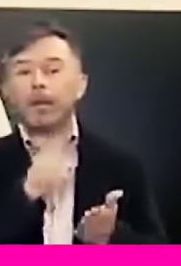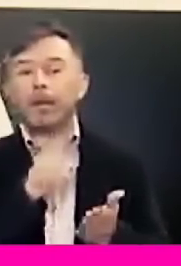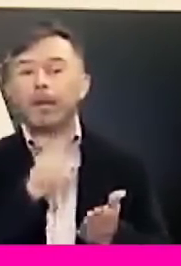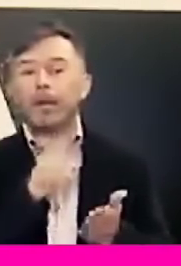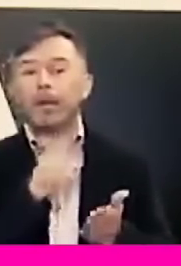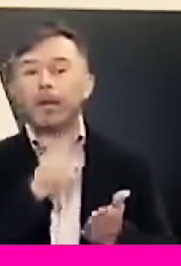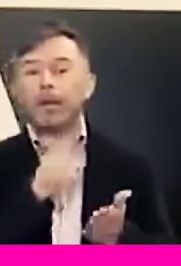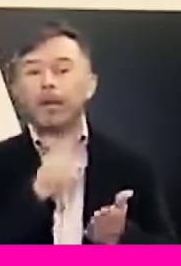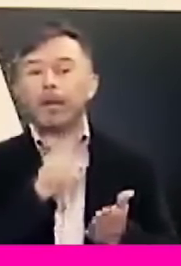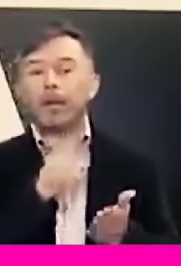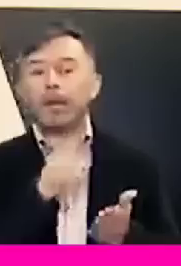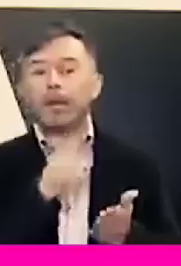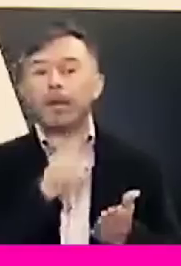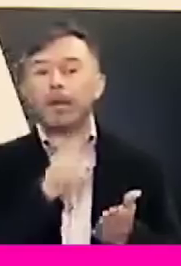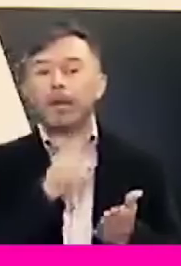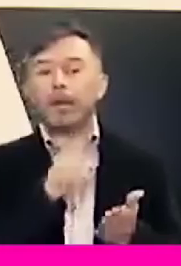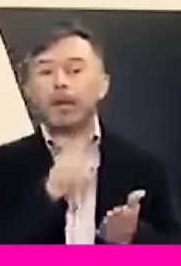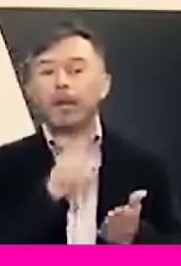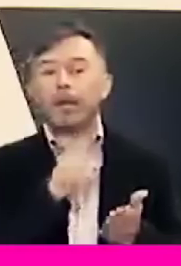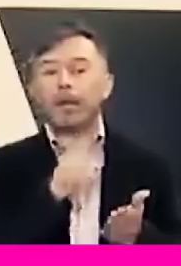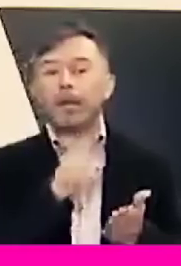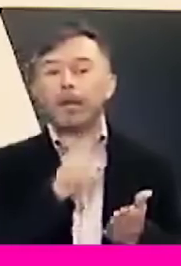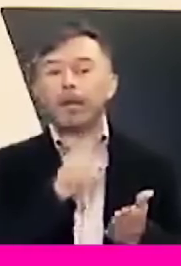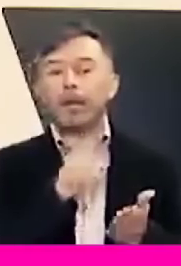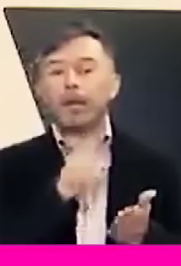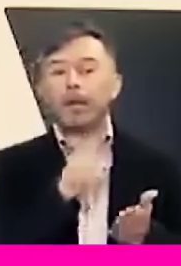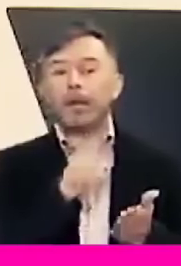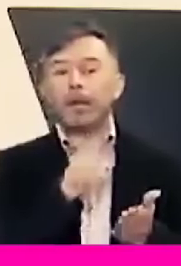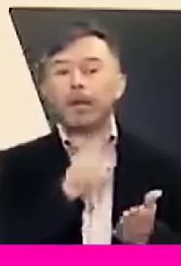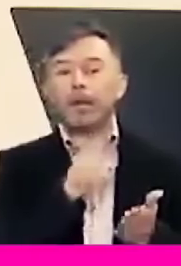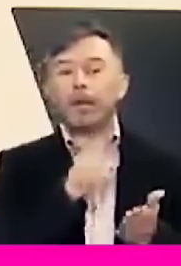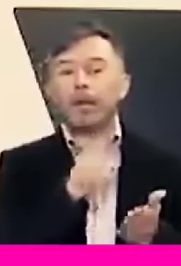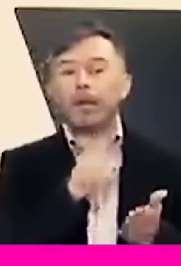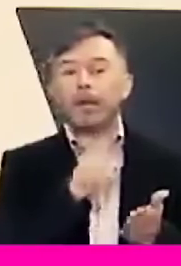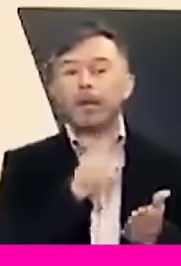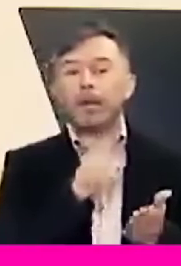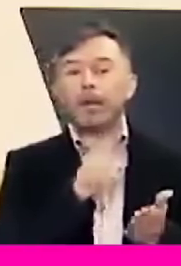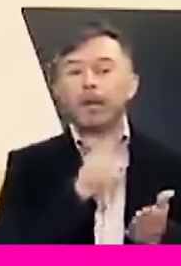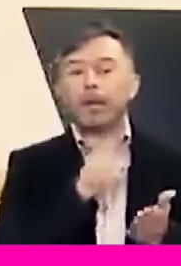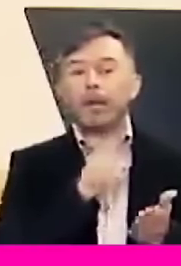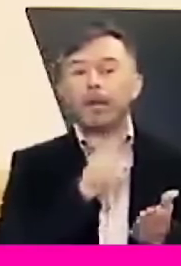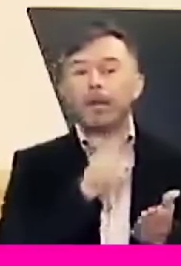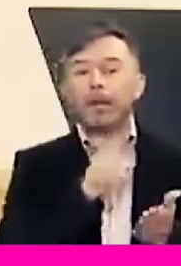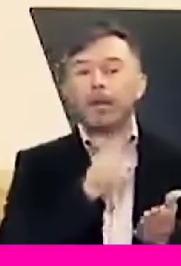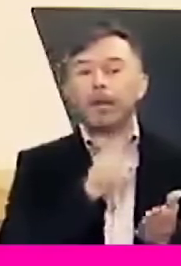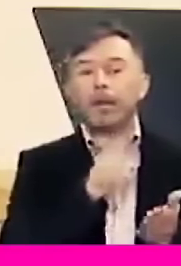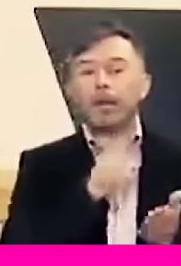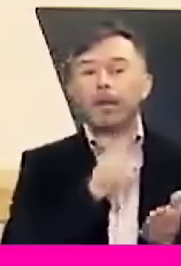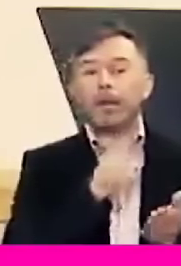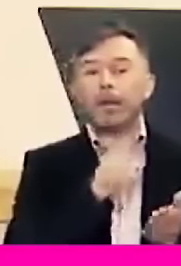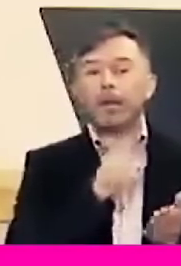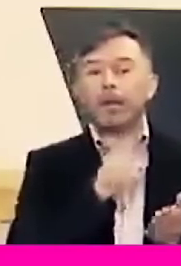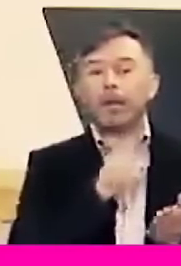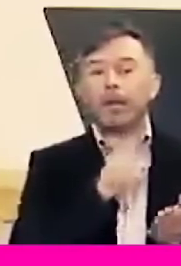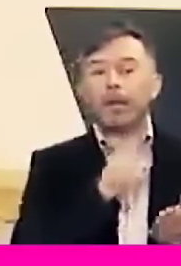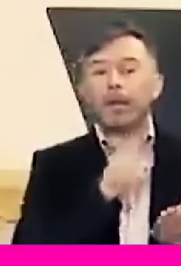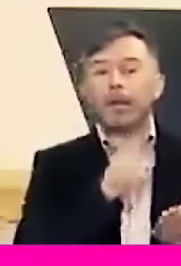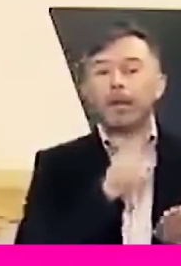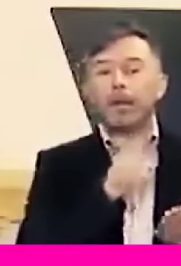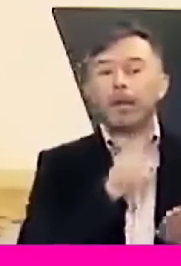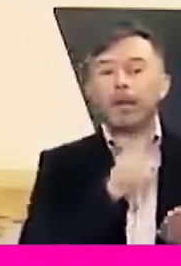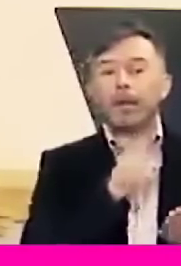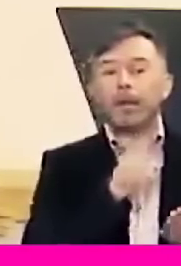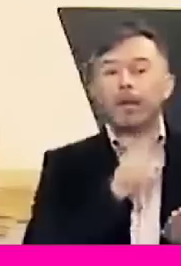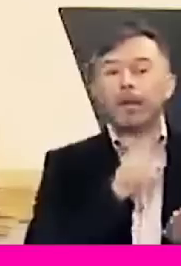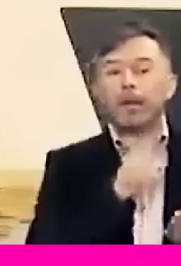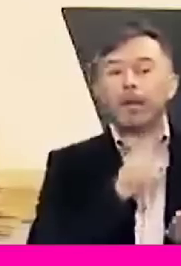Lorenzo Córdoba nos explica de qué se trata esta maña de López Obrador también da luz verde para que